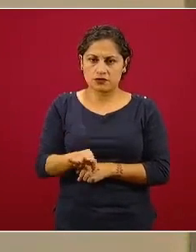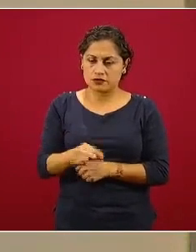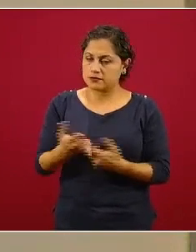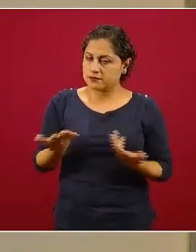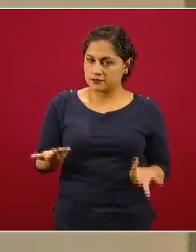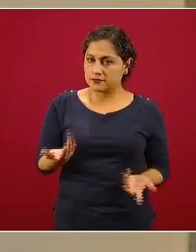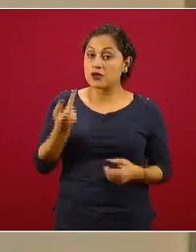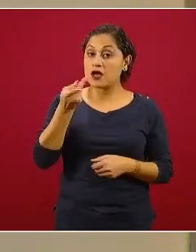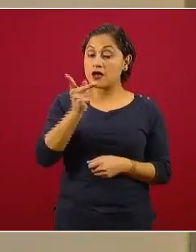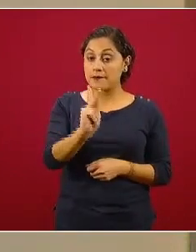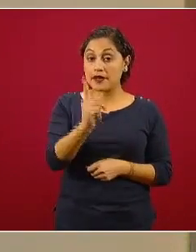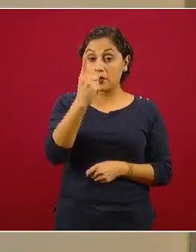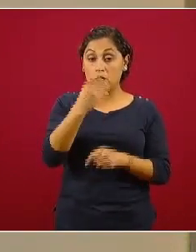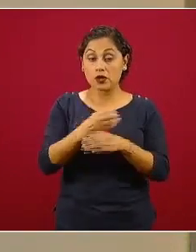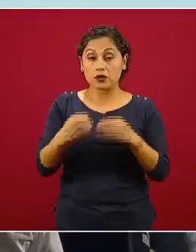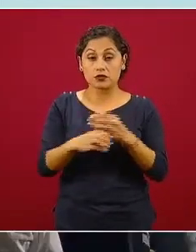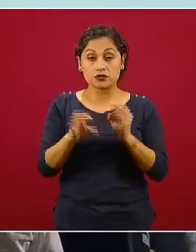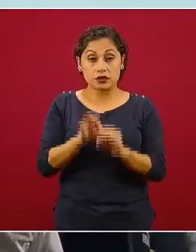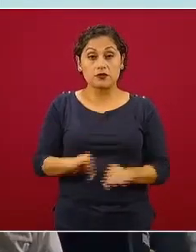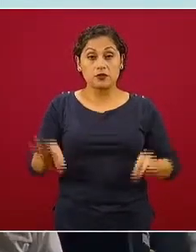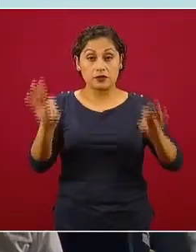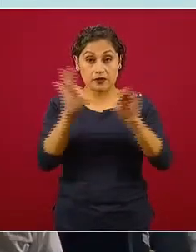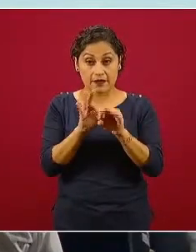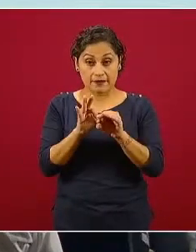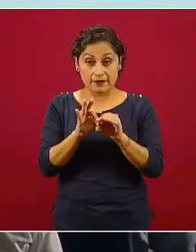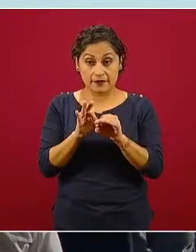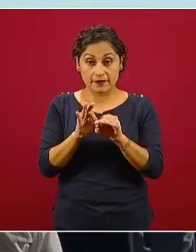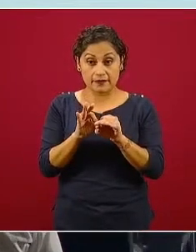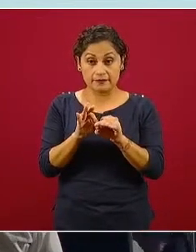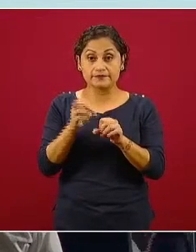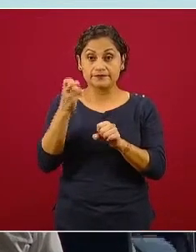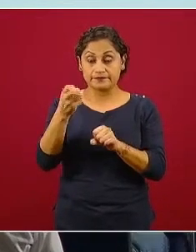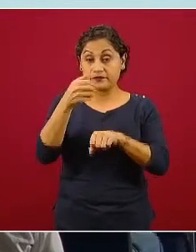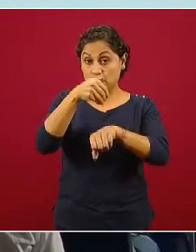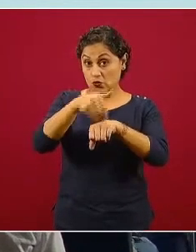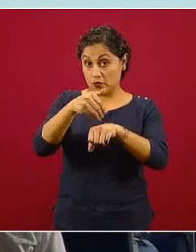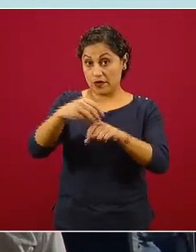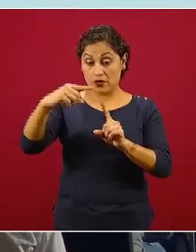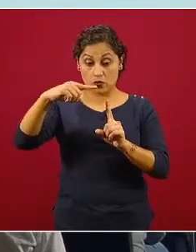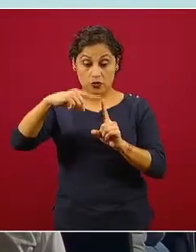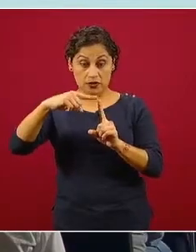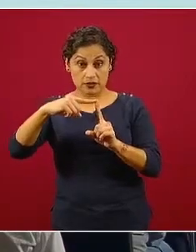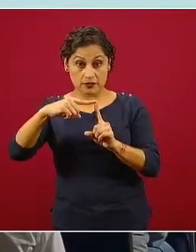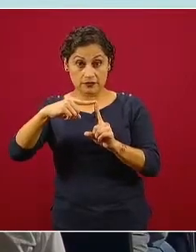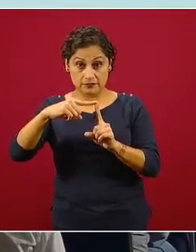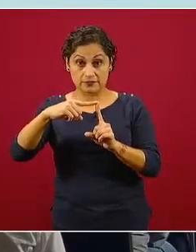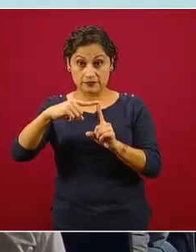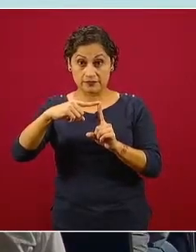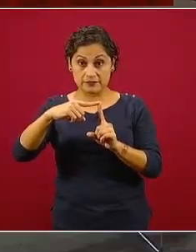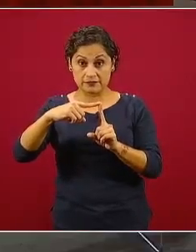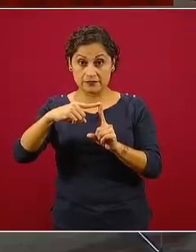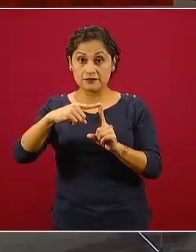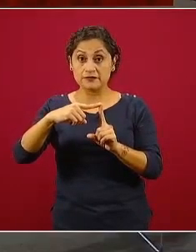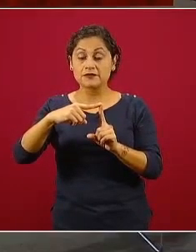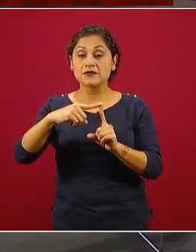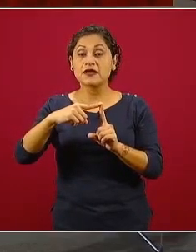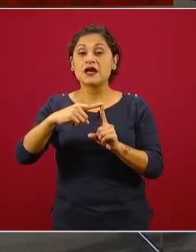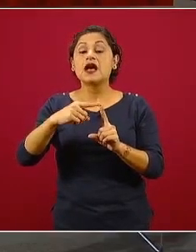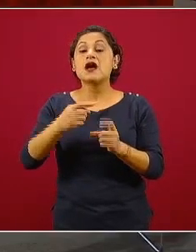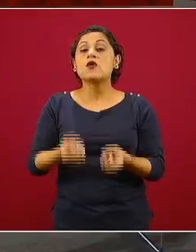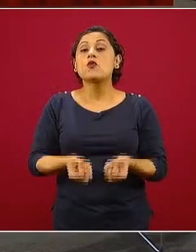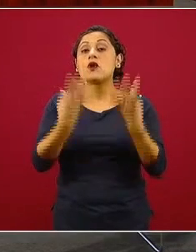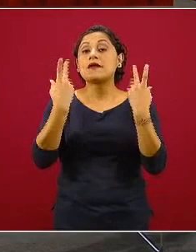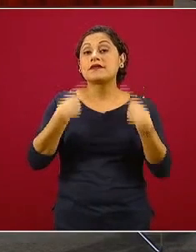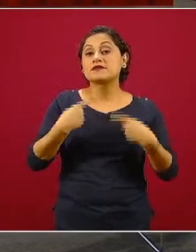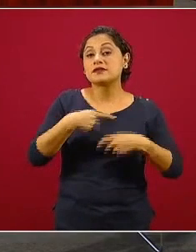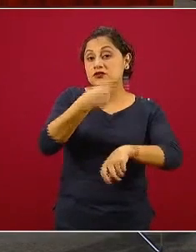importante: ese número que está en la división, en el denominador, que es el número de casos de